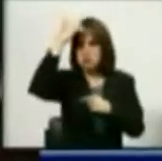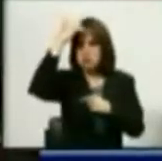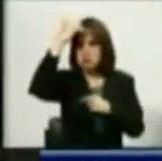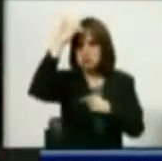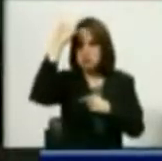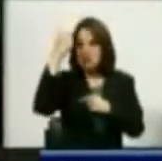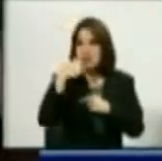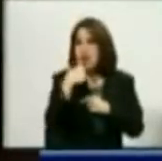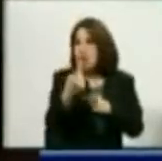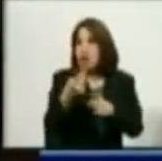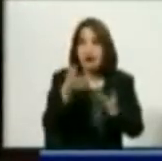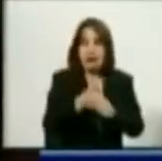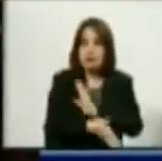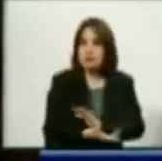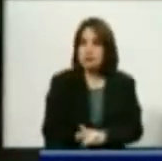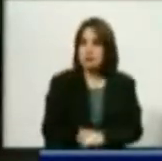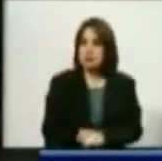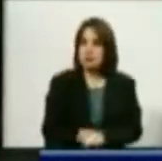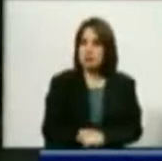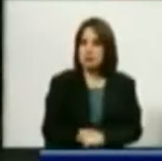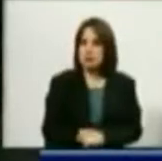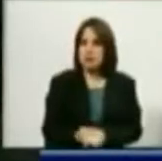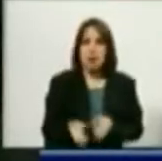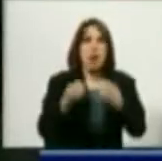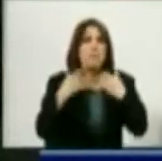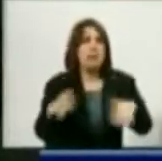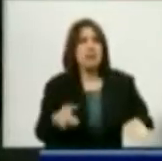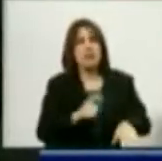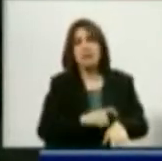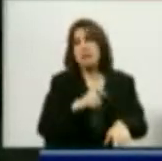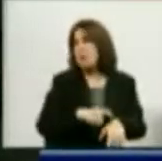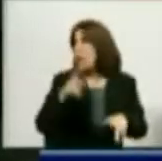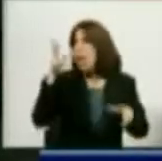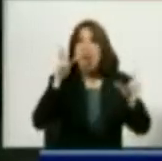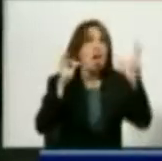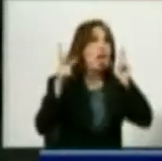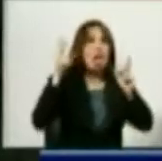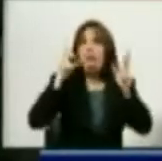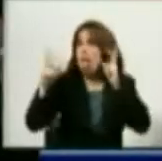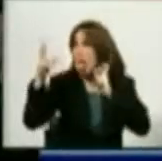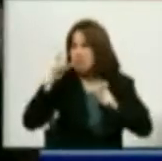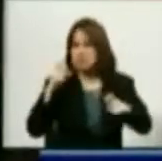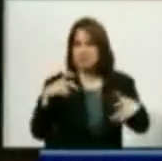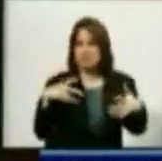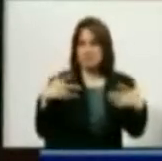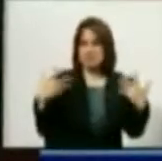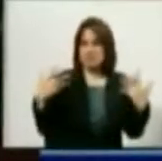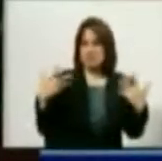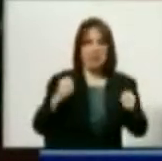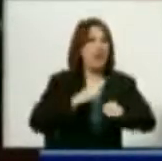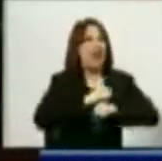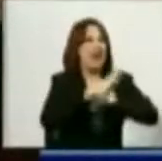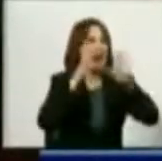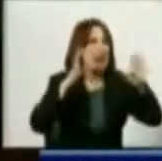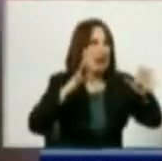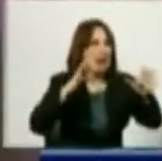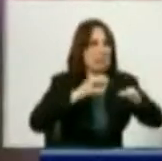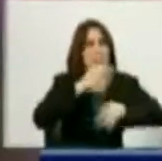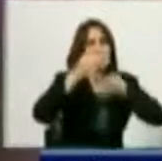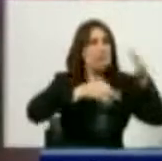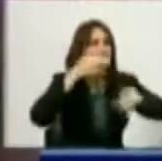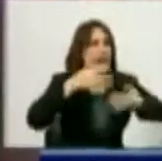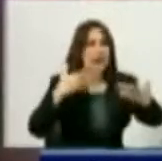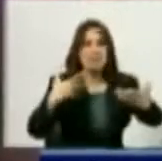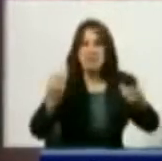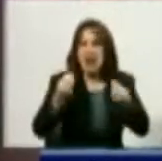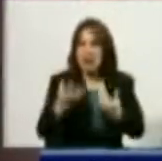diciendo no voy a perder tiempo yo en aclarar absolutamente nada